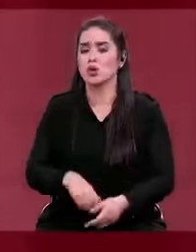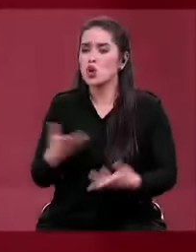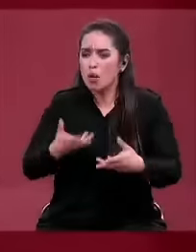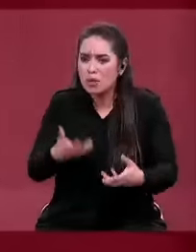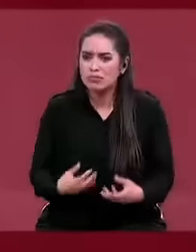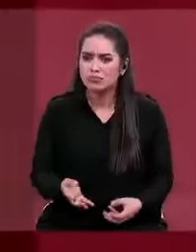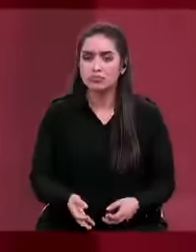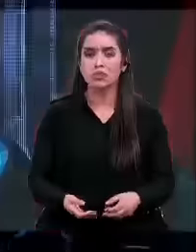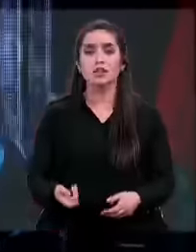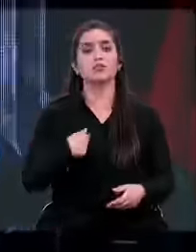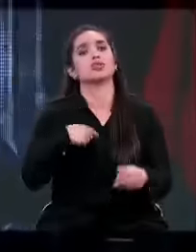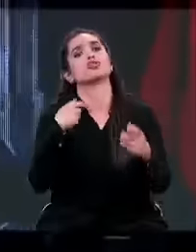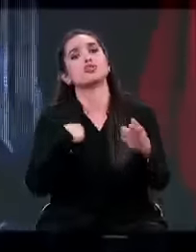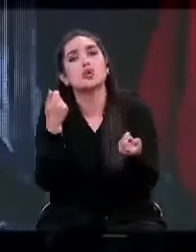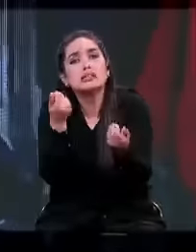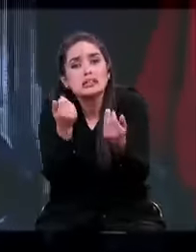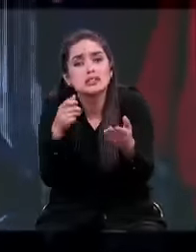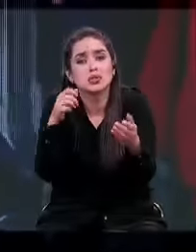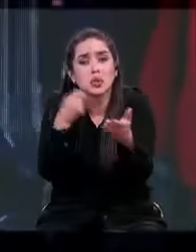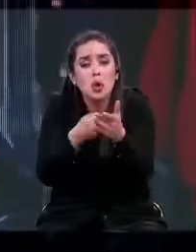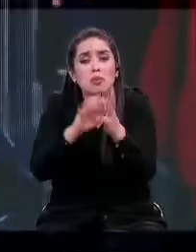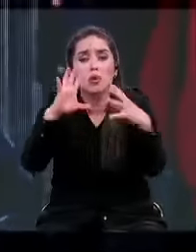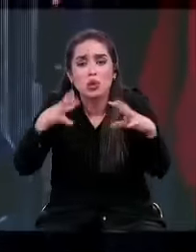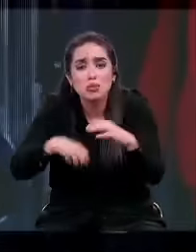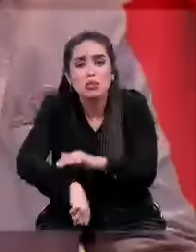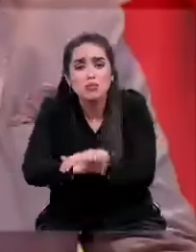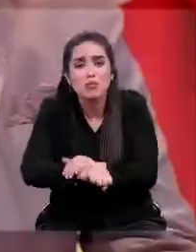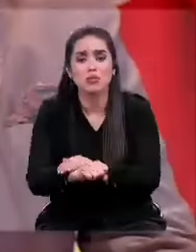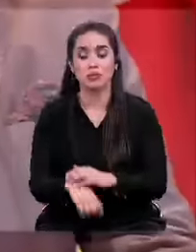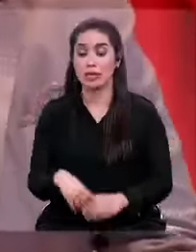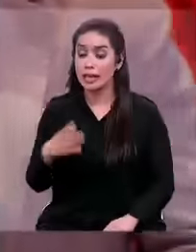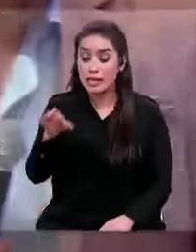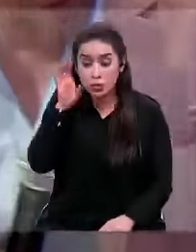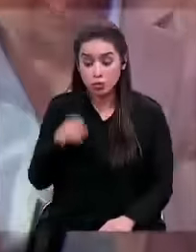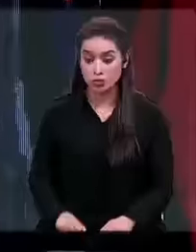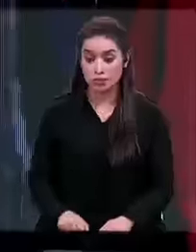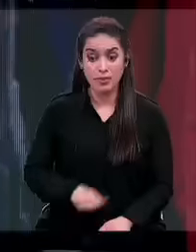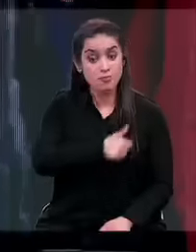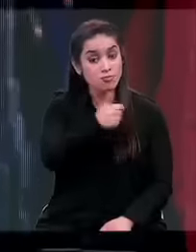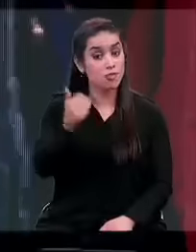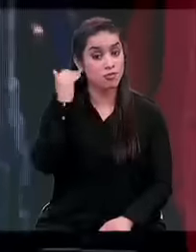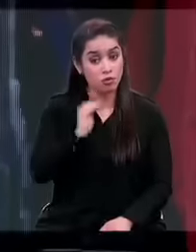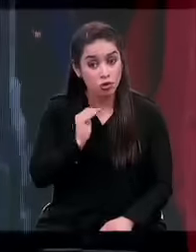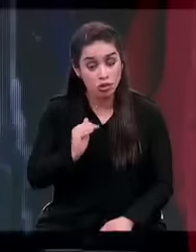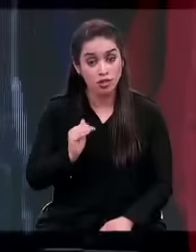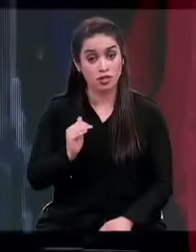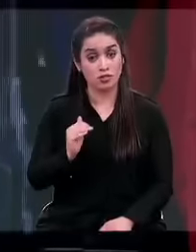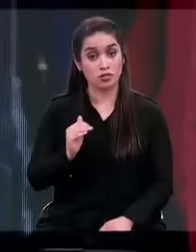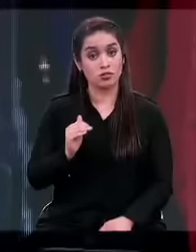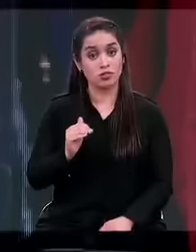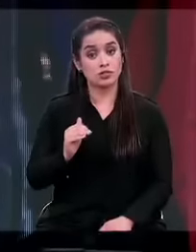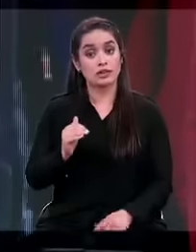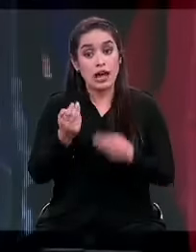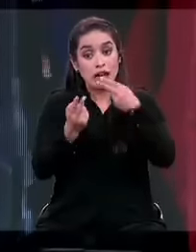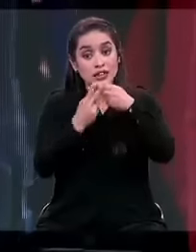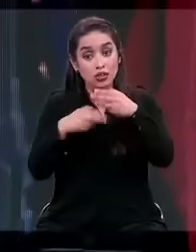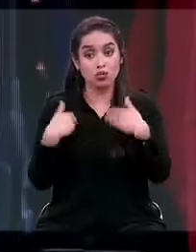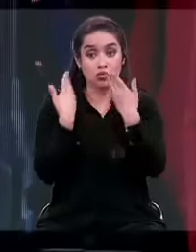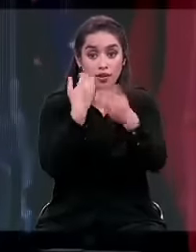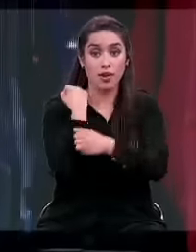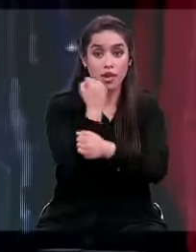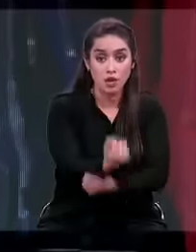ocurre, Miguelito? Ya, que pues. Yo tengo que comprar oiga, pero una eso es pelota. Colmo, oiga. Escúchame. Todos los niños en esta época le dan platita a la Teletón